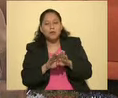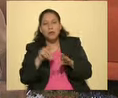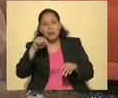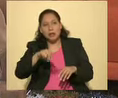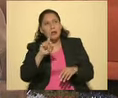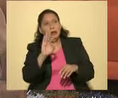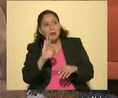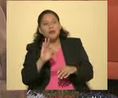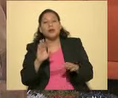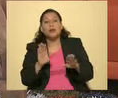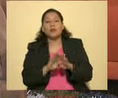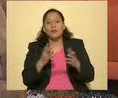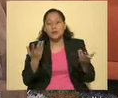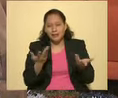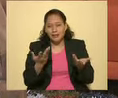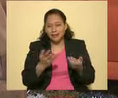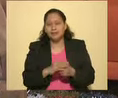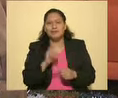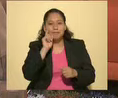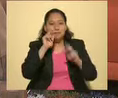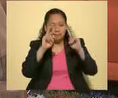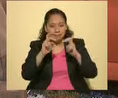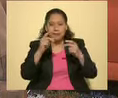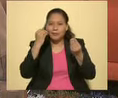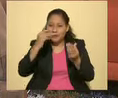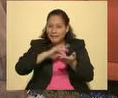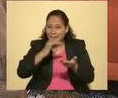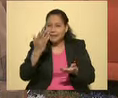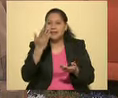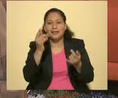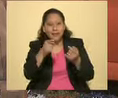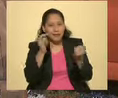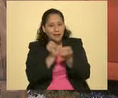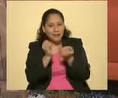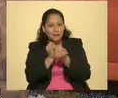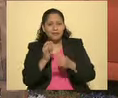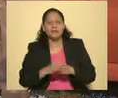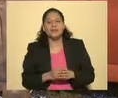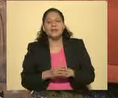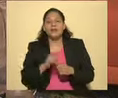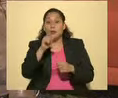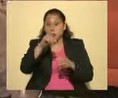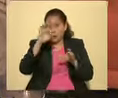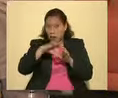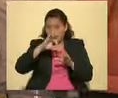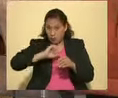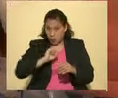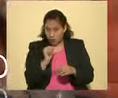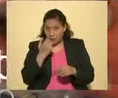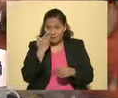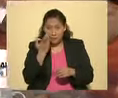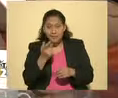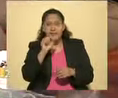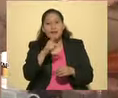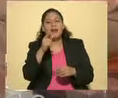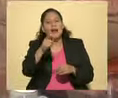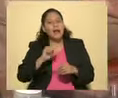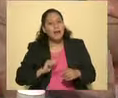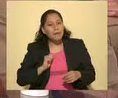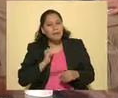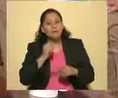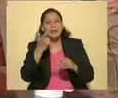Distrito Federal. Claro que excelente. Sí. Mañana. Excelente. ¿Eh? Muchas gracias, que tengas gracias, feliz día. Igualmente, chicos. Y si de ahorrar se trata, yo quiero decirle que usted